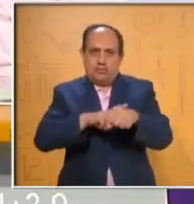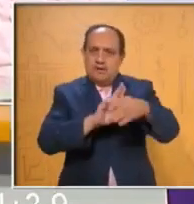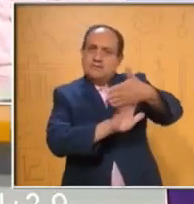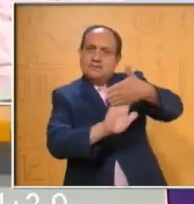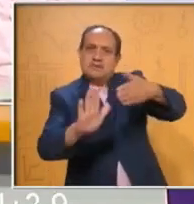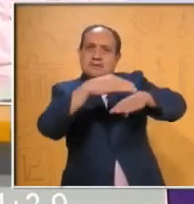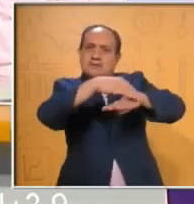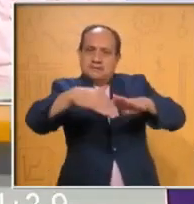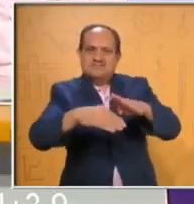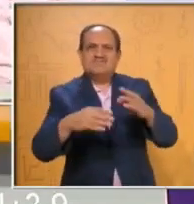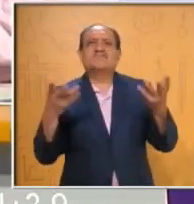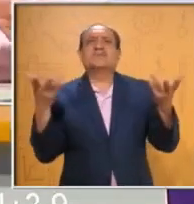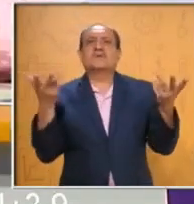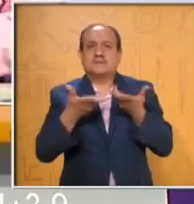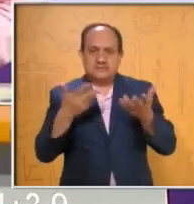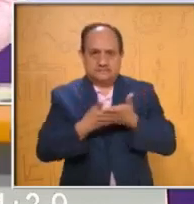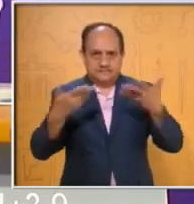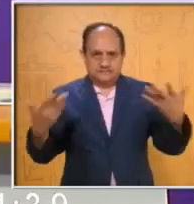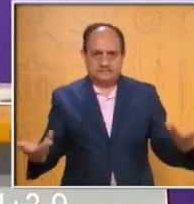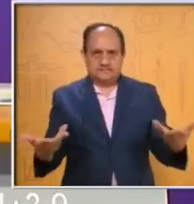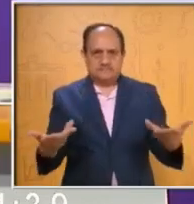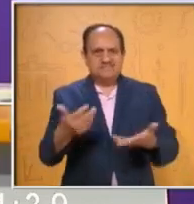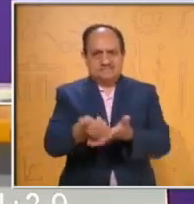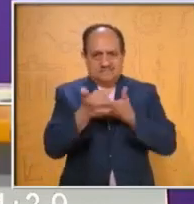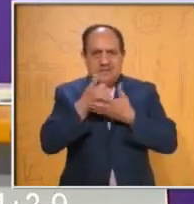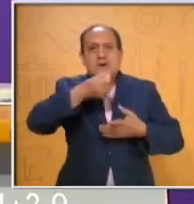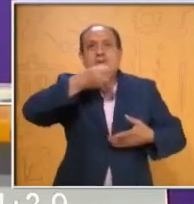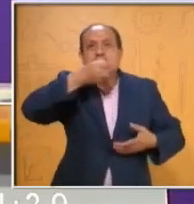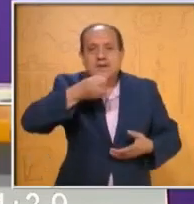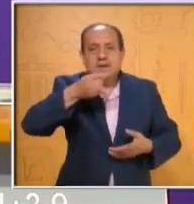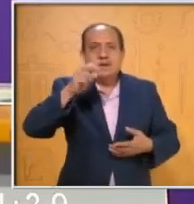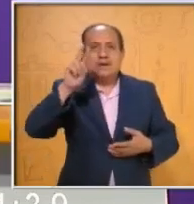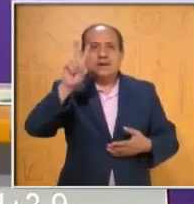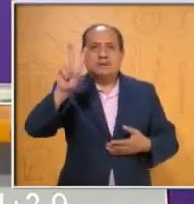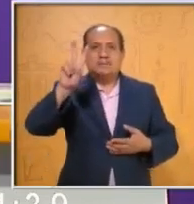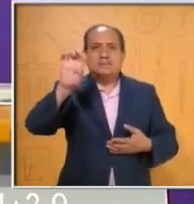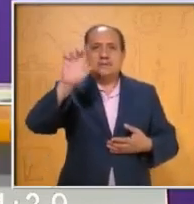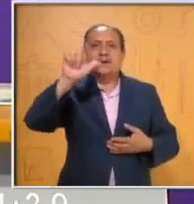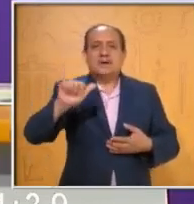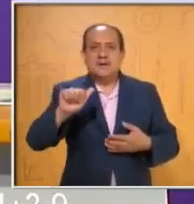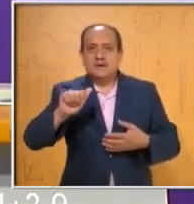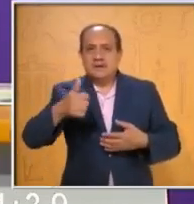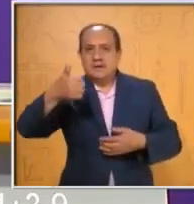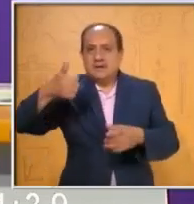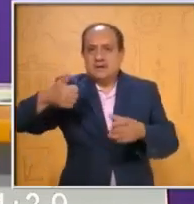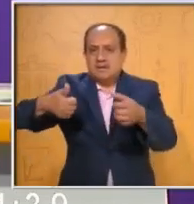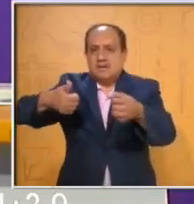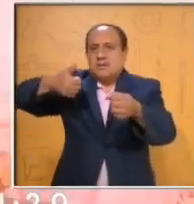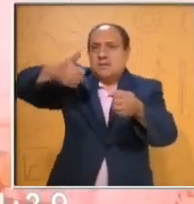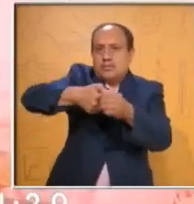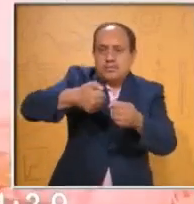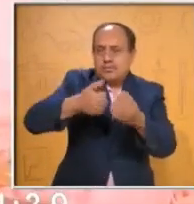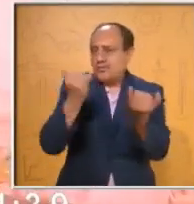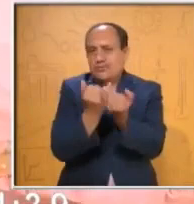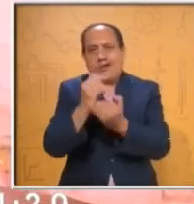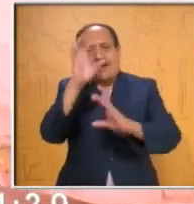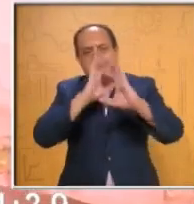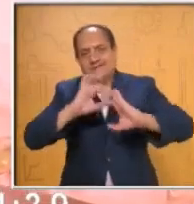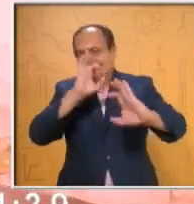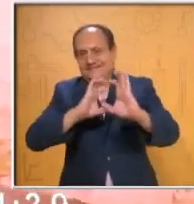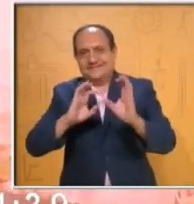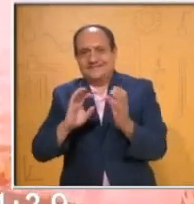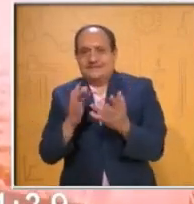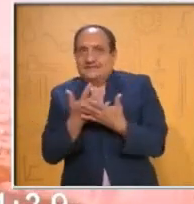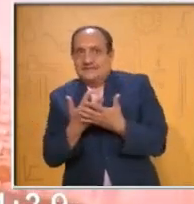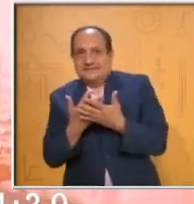vamos a hacer? Maestro Jaime, ¿me ayuda por favor a encender la vela? Muy bien. Voy a encender la vela como lo dice la canción. Y espero